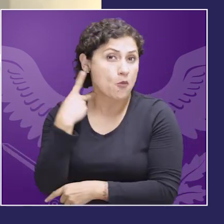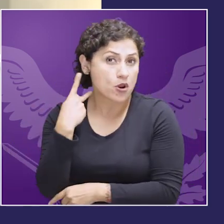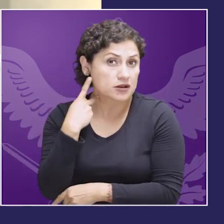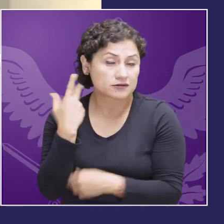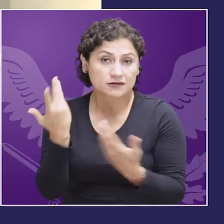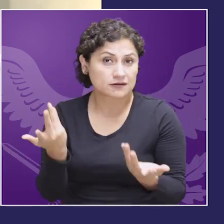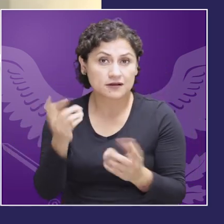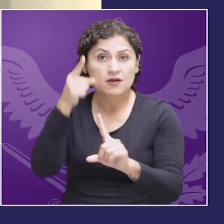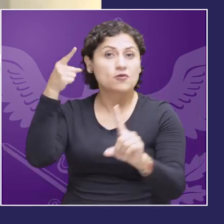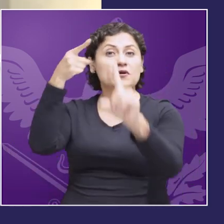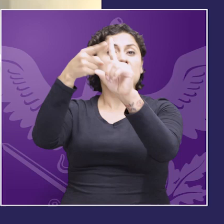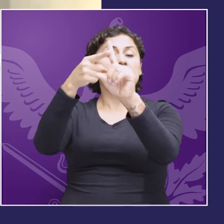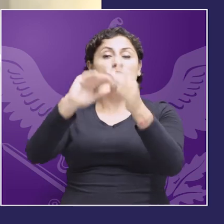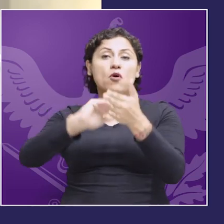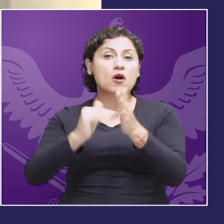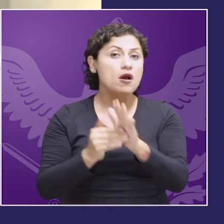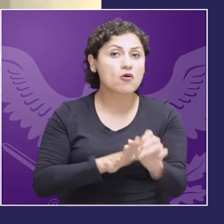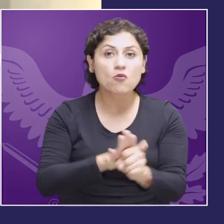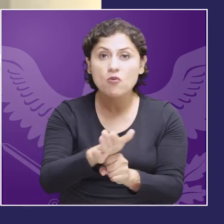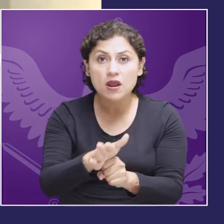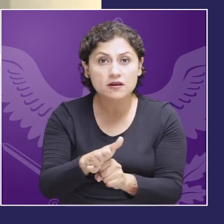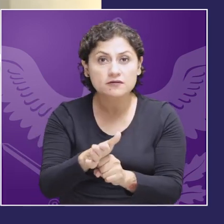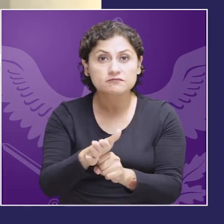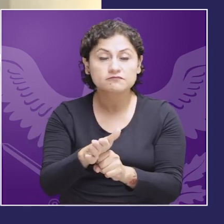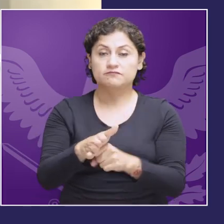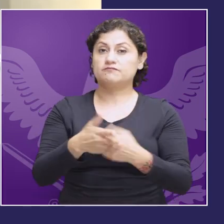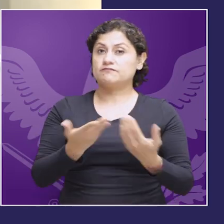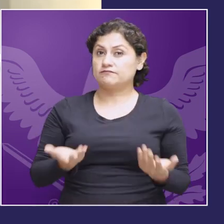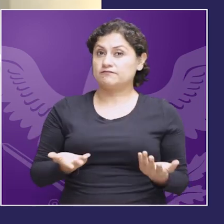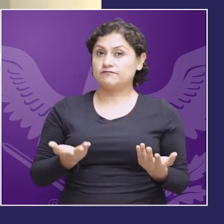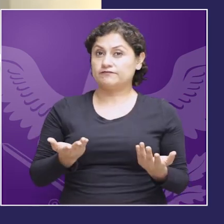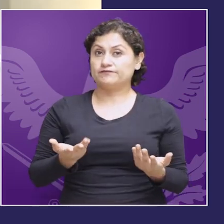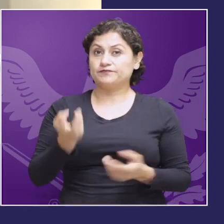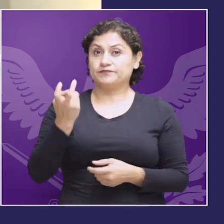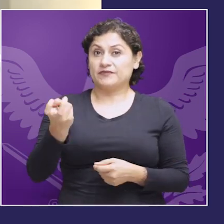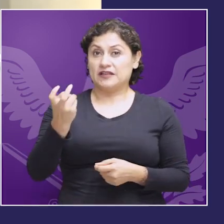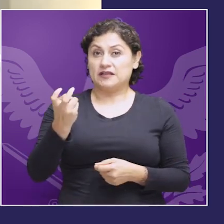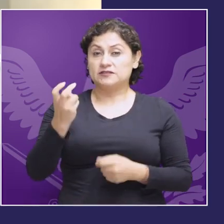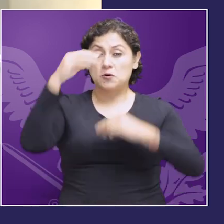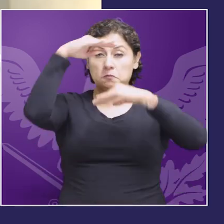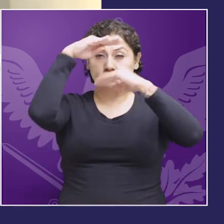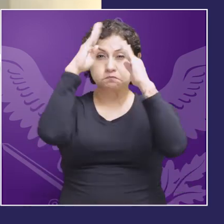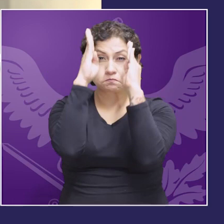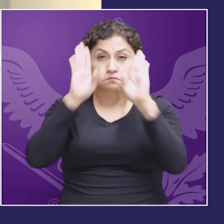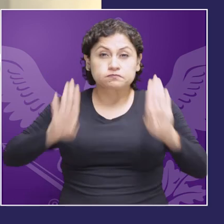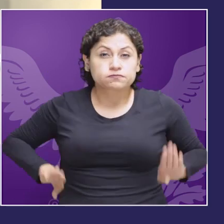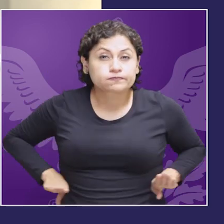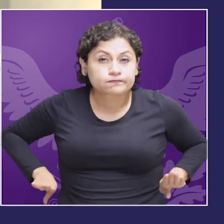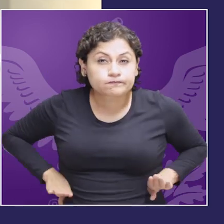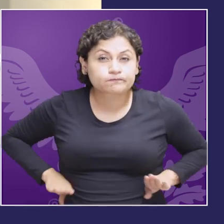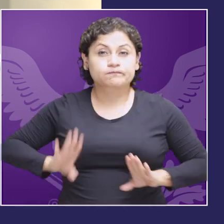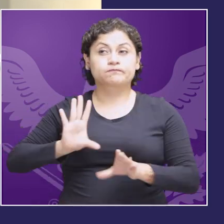de lo privado y que está absolutamente politizado y que tiene un objetivo estratégico con